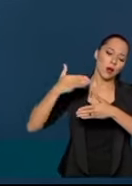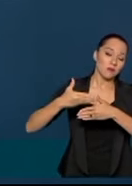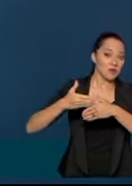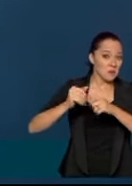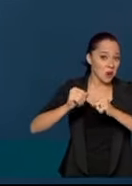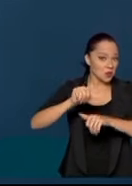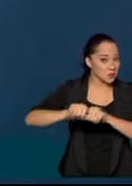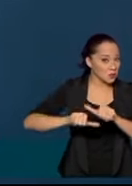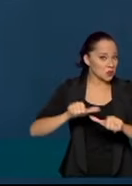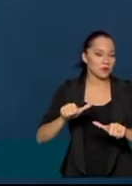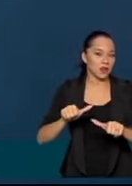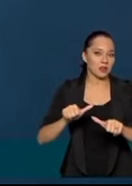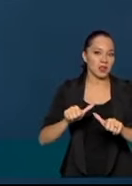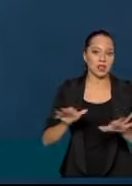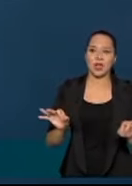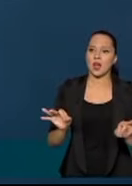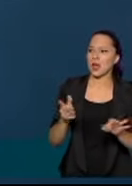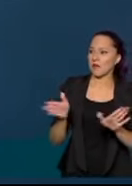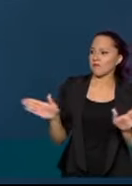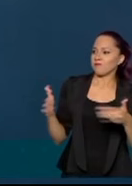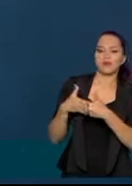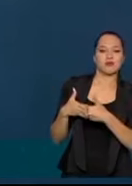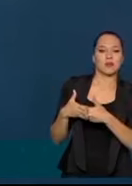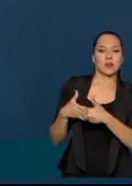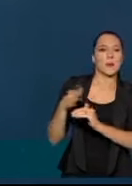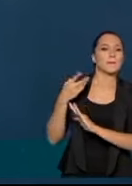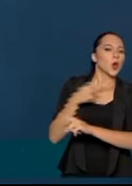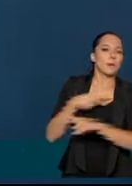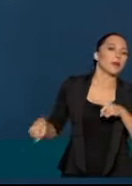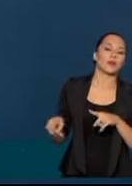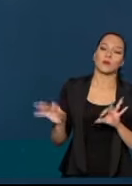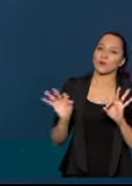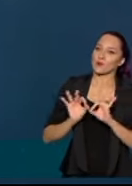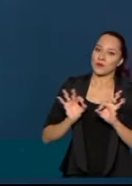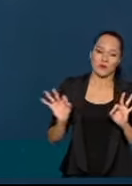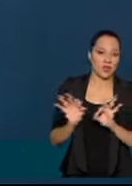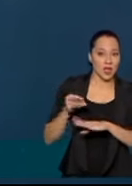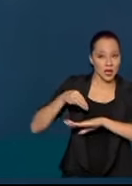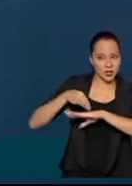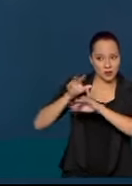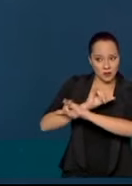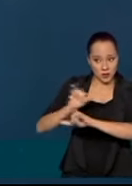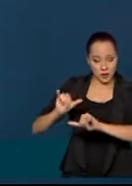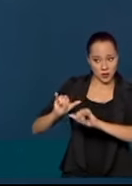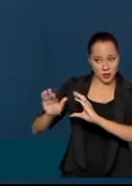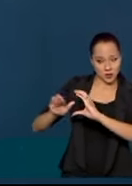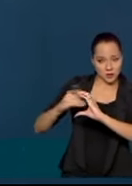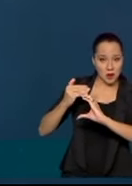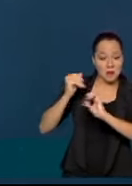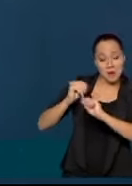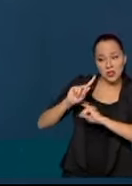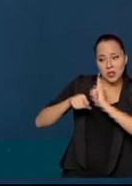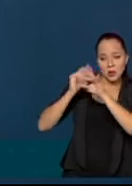un retrato temporal, se puede modificar. No cerramos la puerta a absolutamente nada. Estos datos presentados pueden